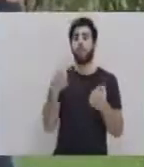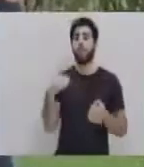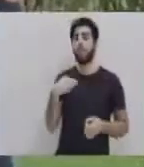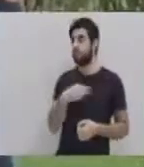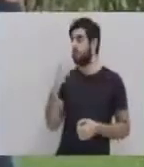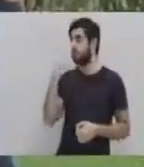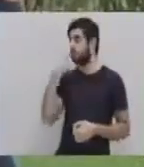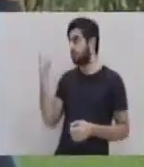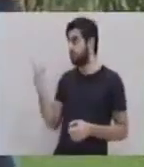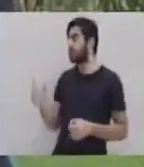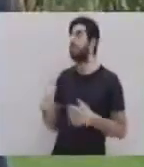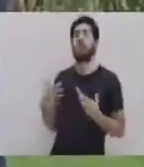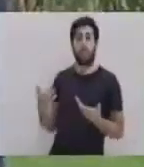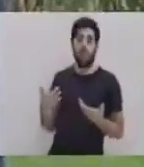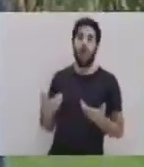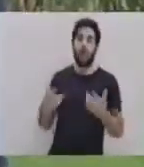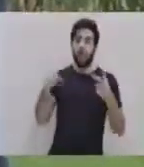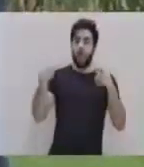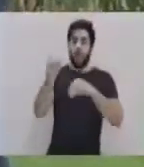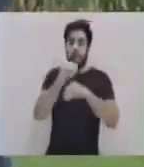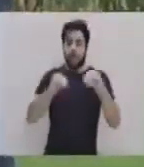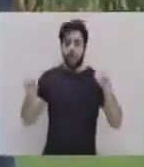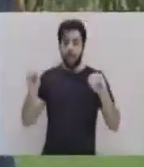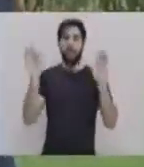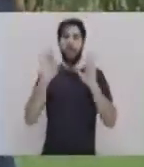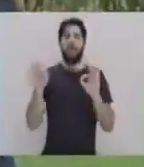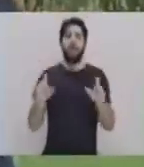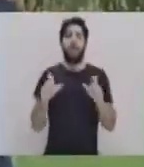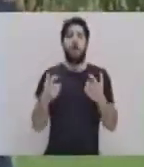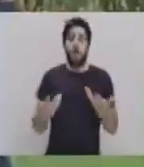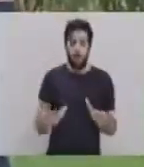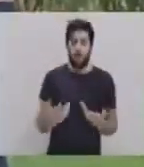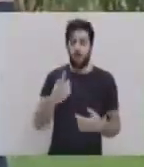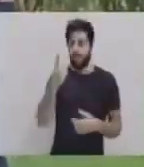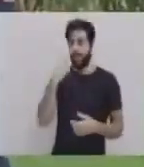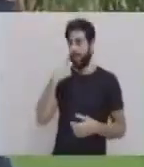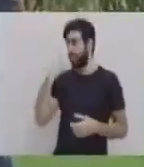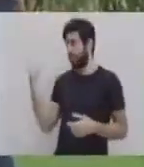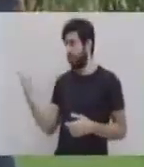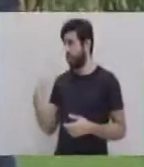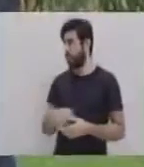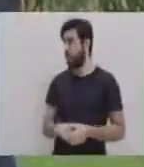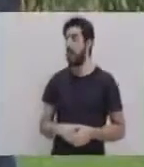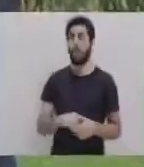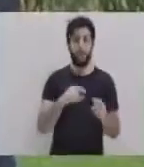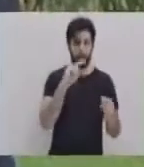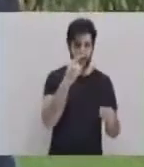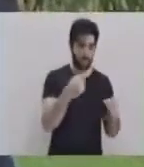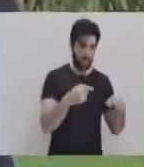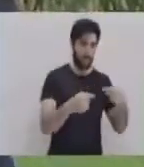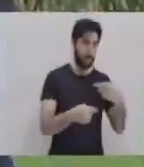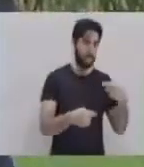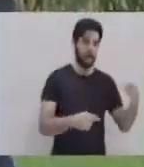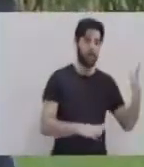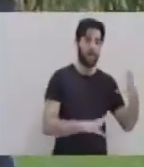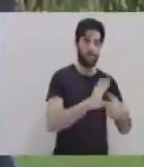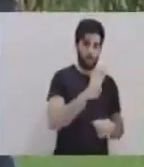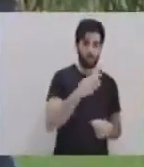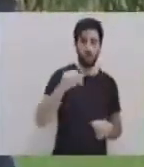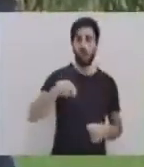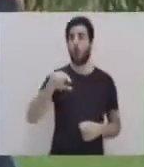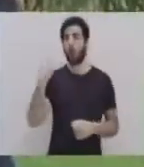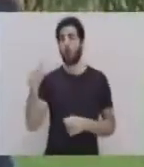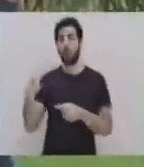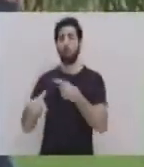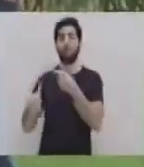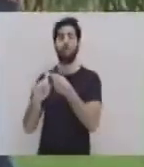Y decimos entonces que la sustitución queda de la siguiente manera. Para un lado negativo queda menos